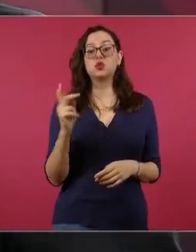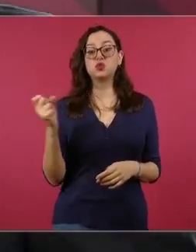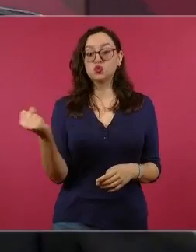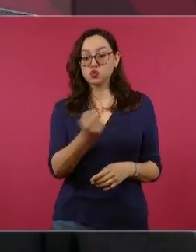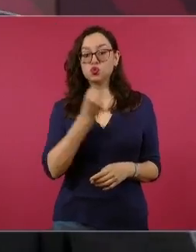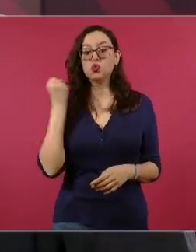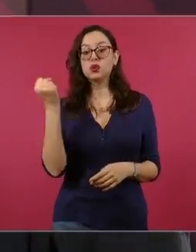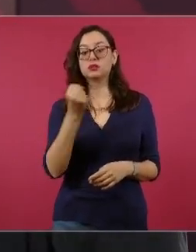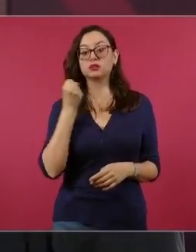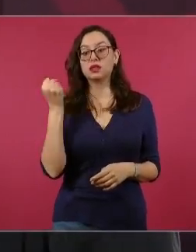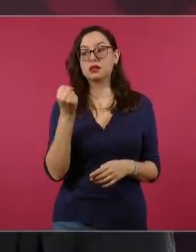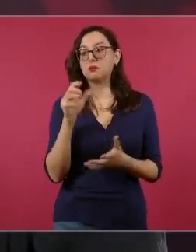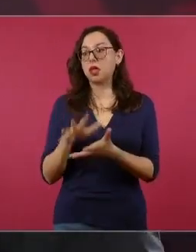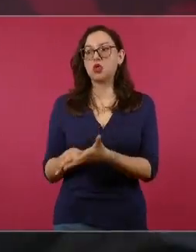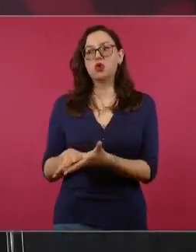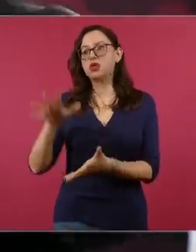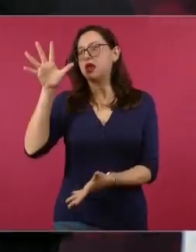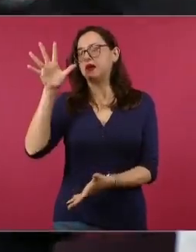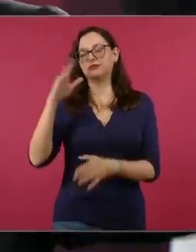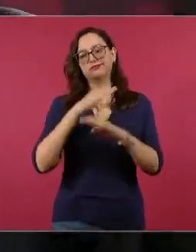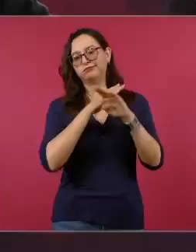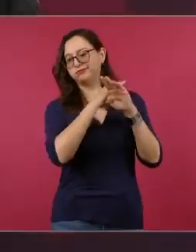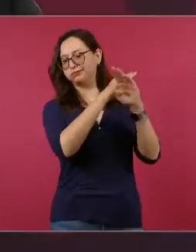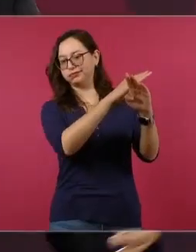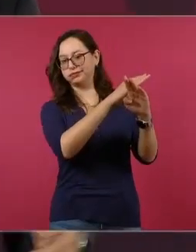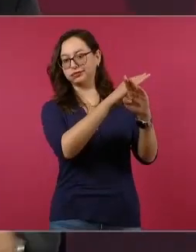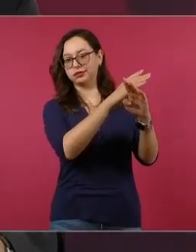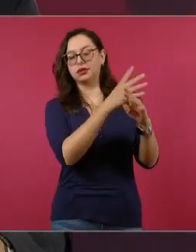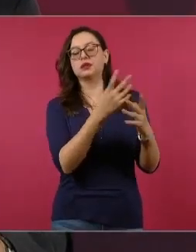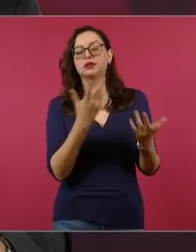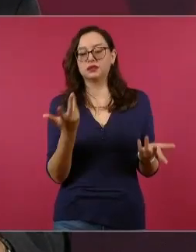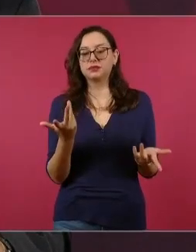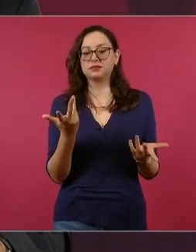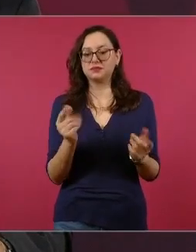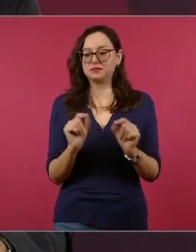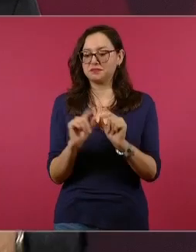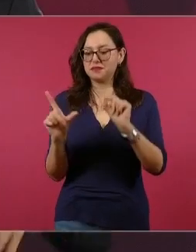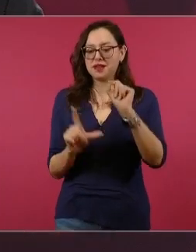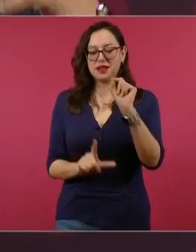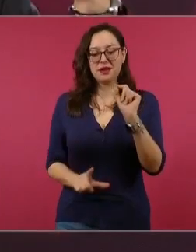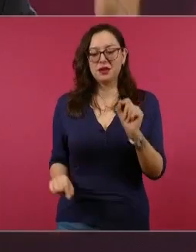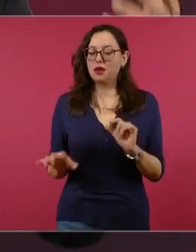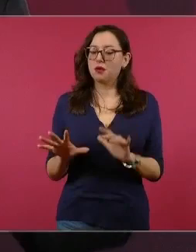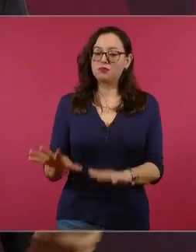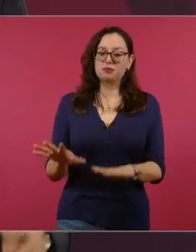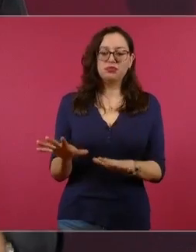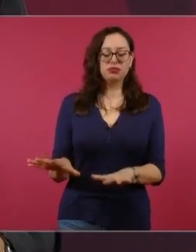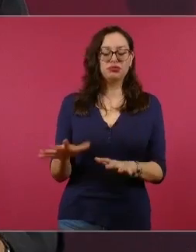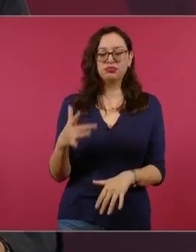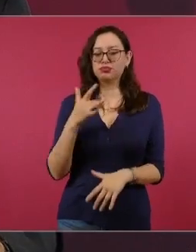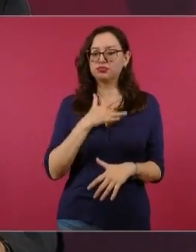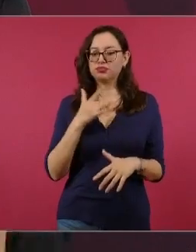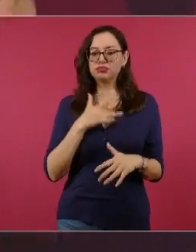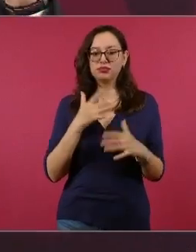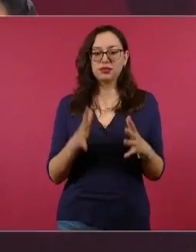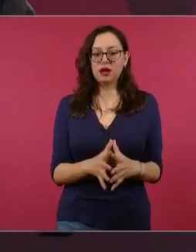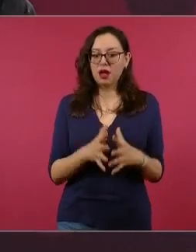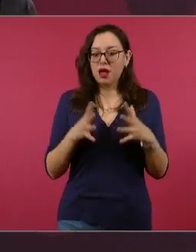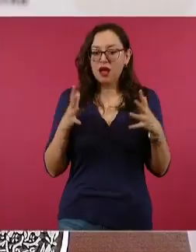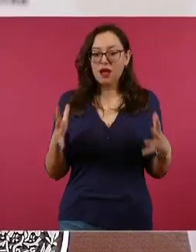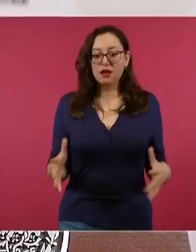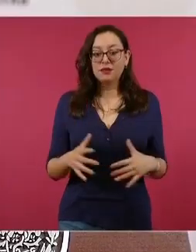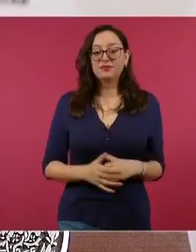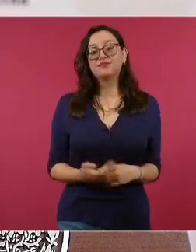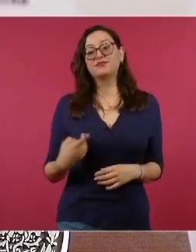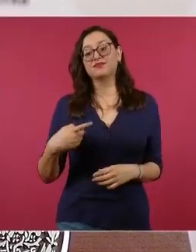no en todos, por eso es extraordinario nuestro país, porque está lleno de bondad, pero sí en